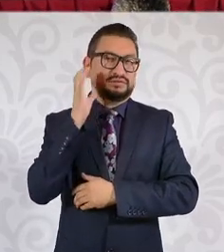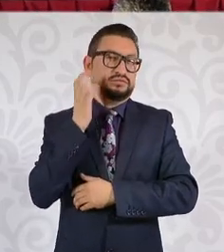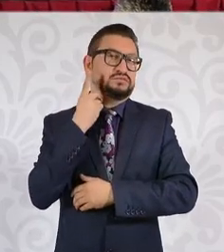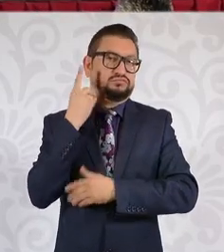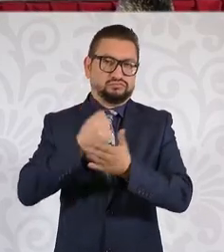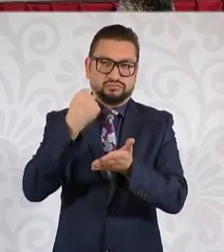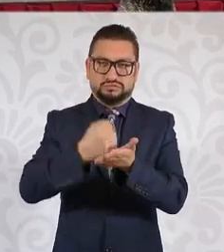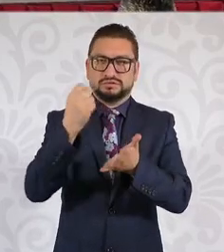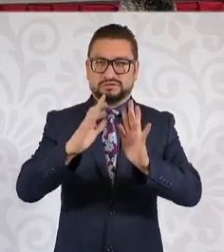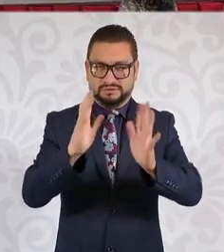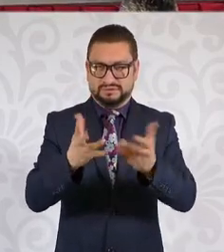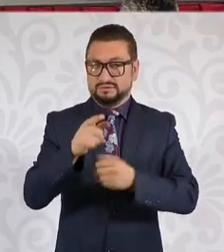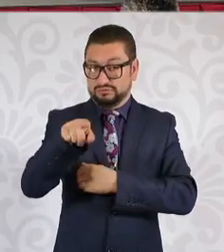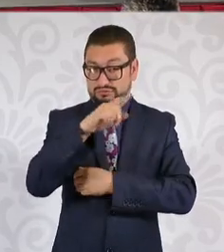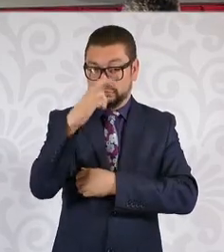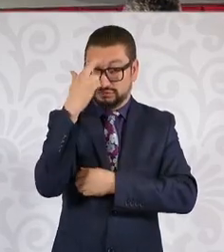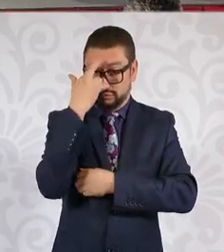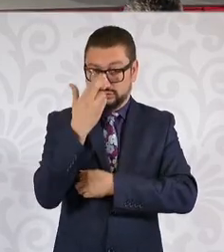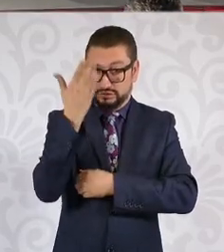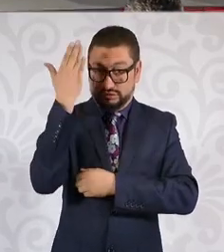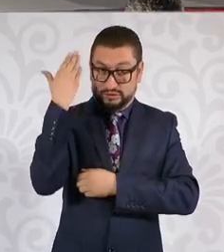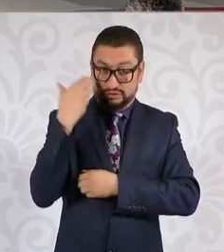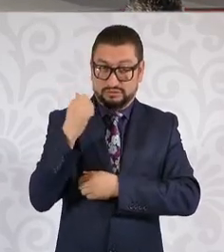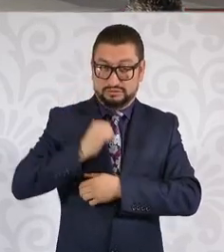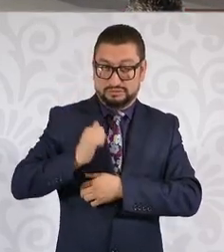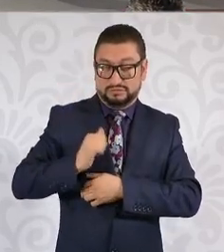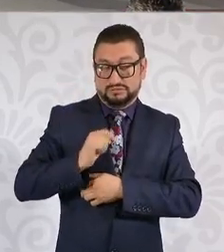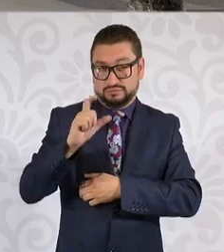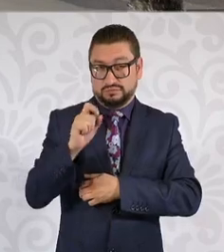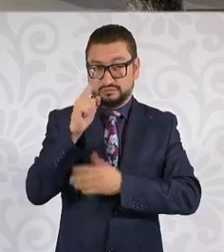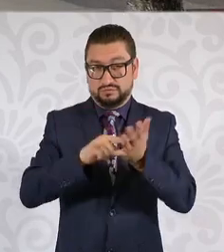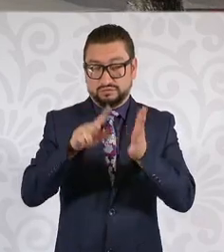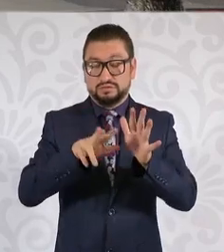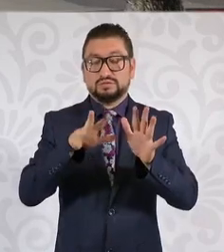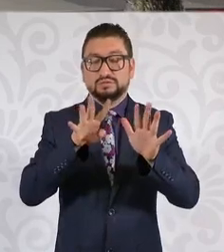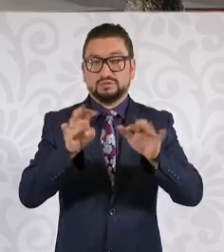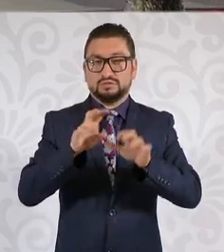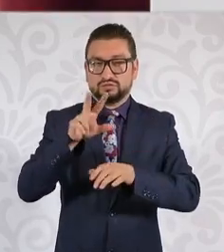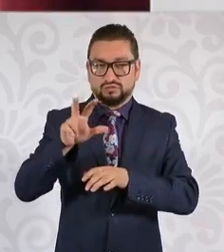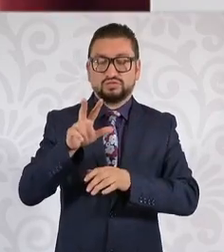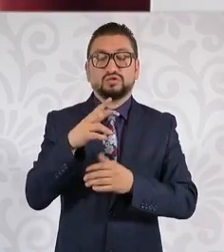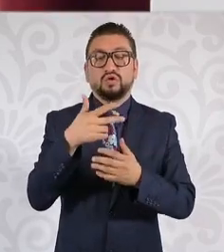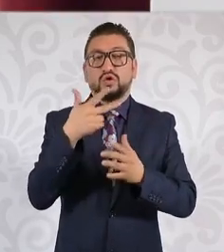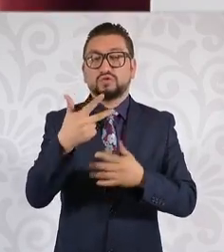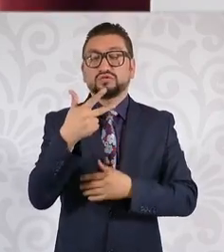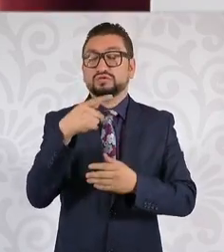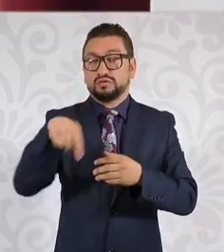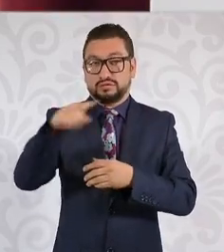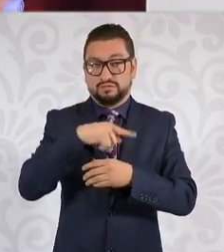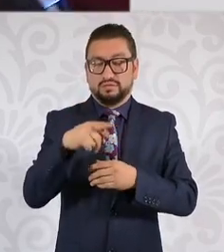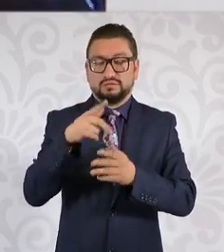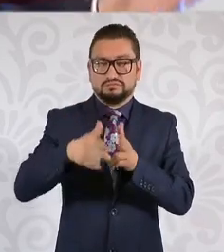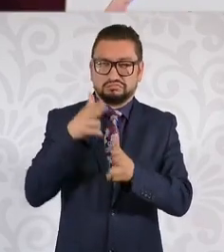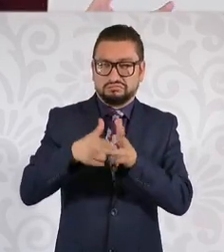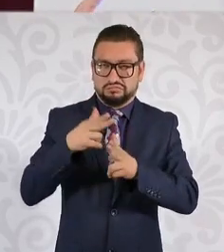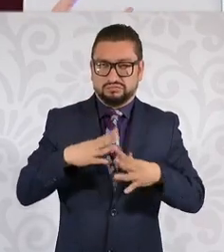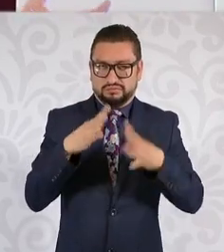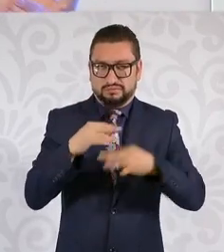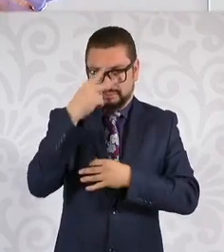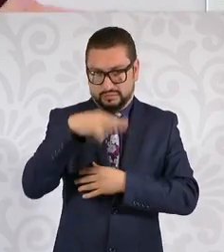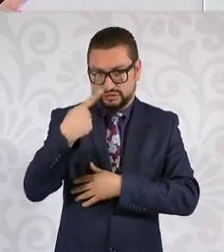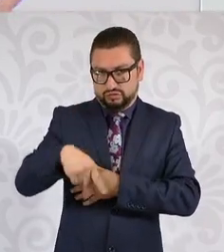Diputados. Recordarán que a inicios del siglo XX, en 1908, se creó Ferrocarriles Nacionales de México, pero en